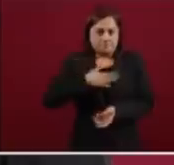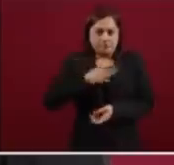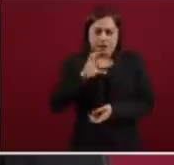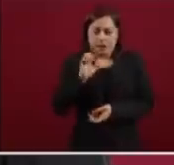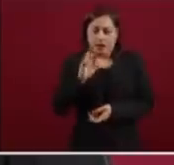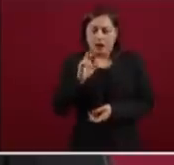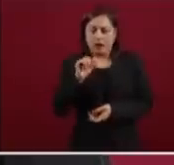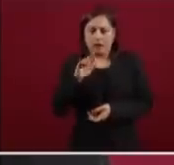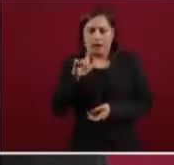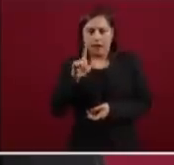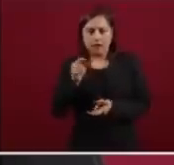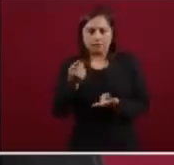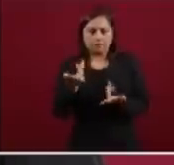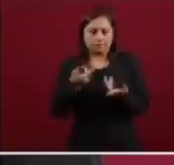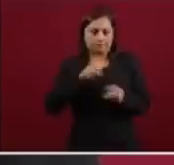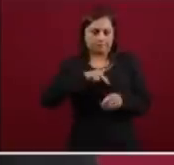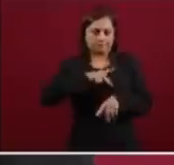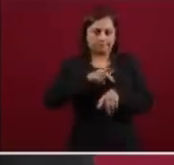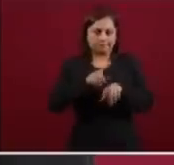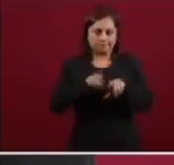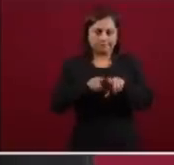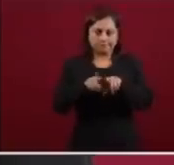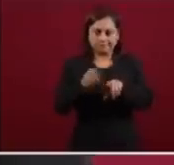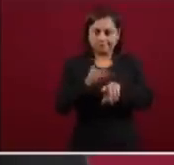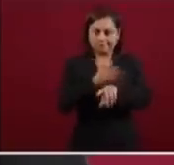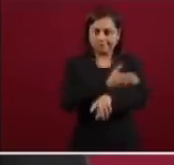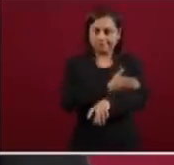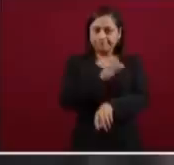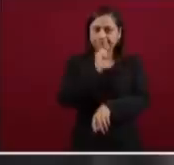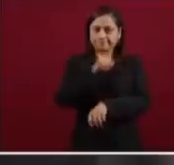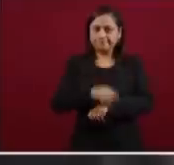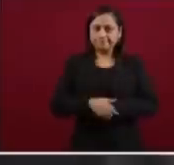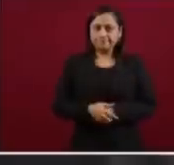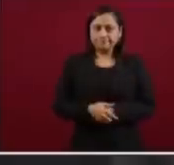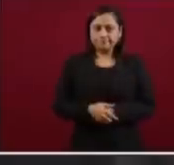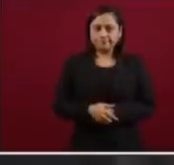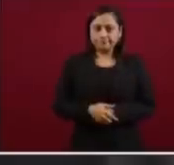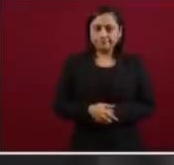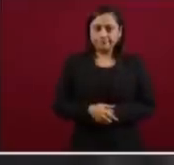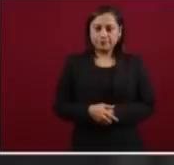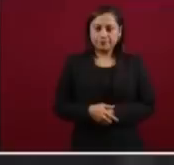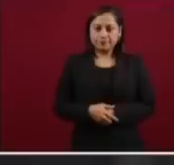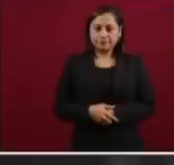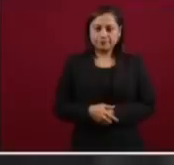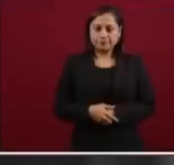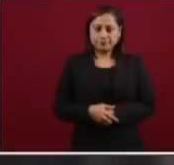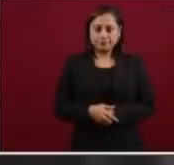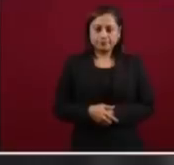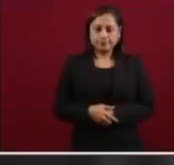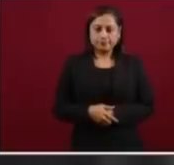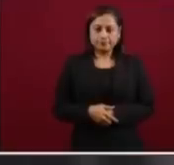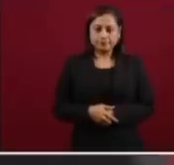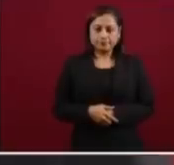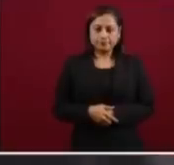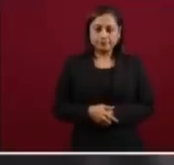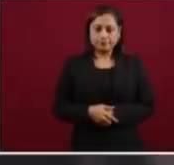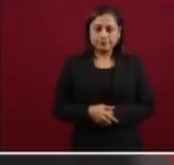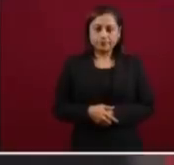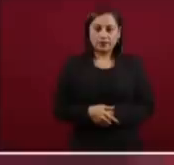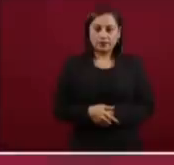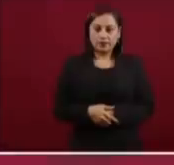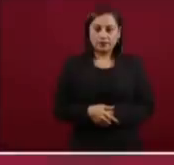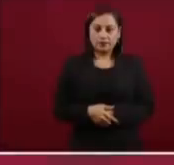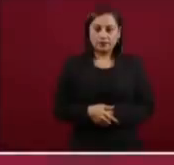también porque éste e somos